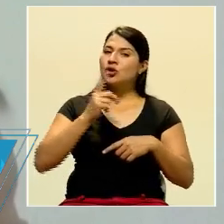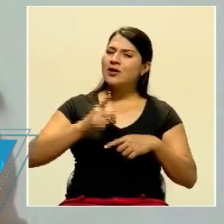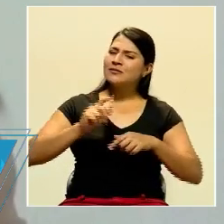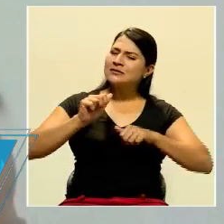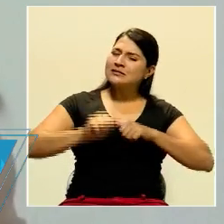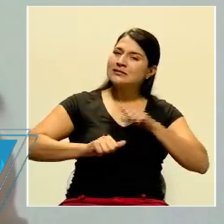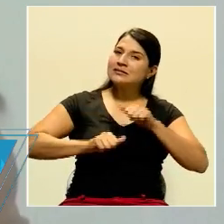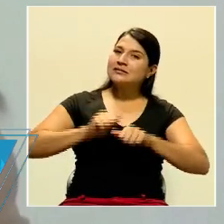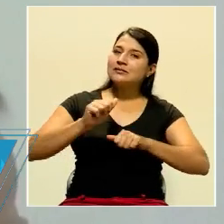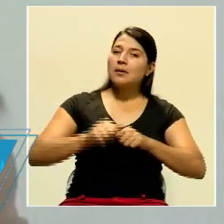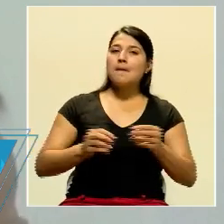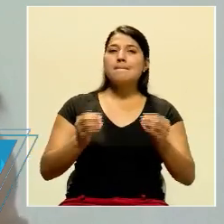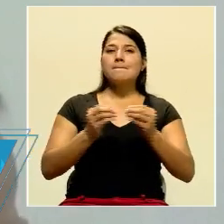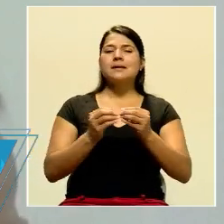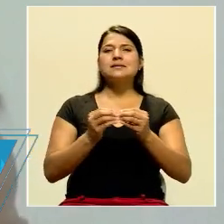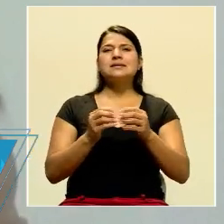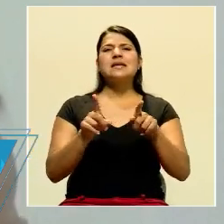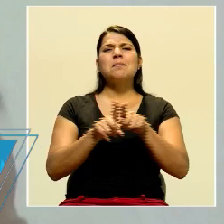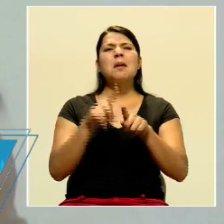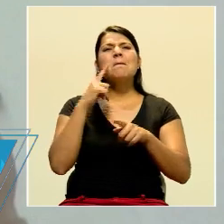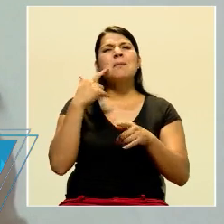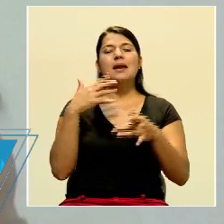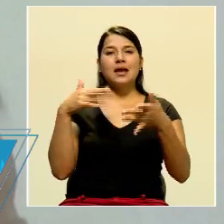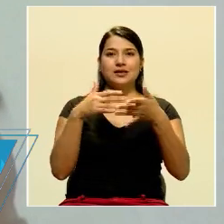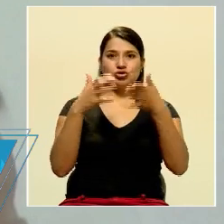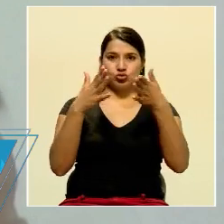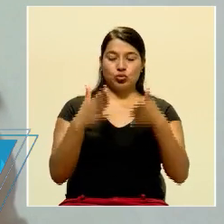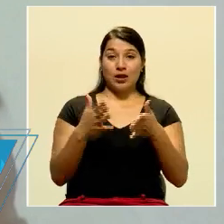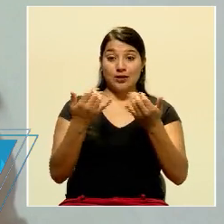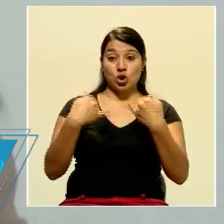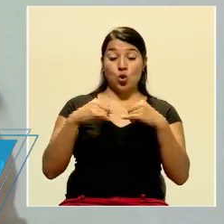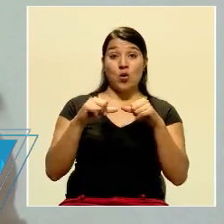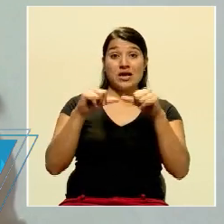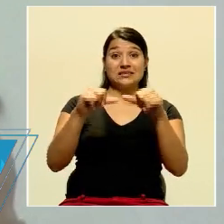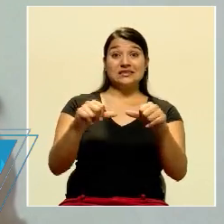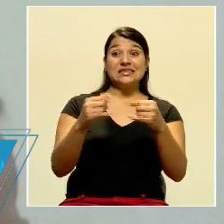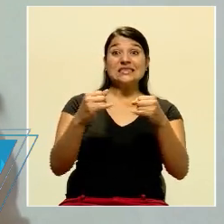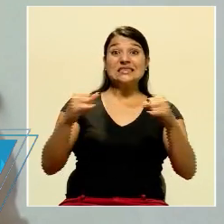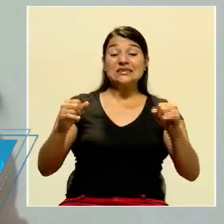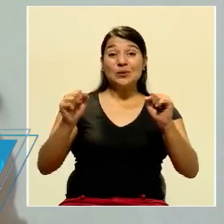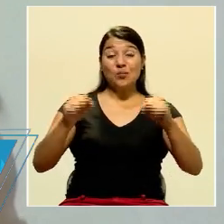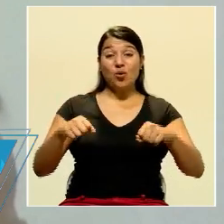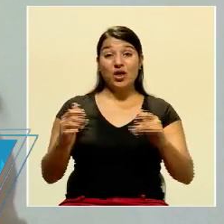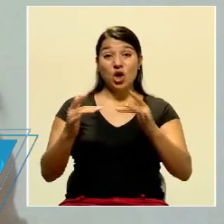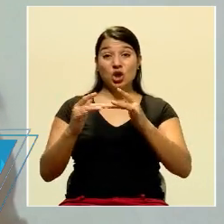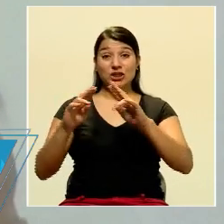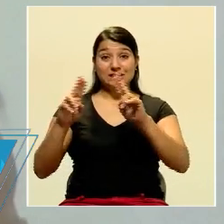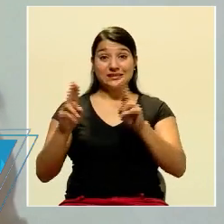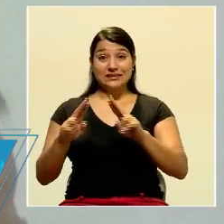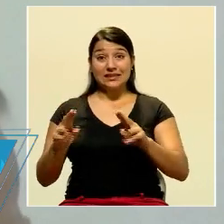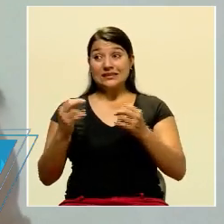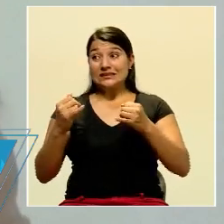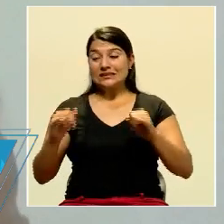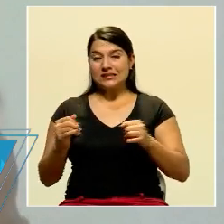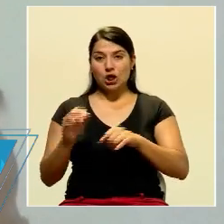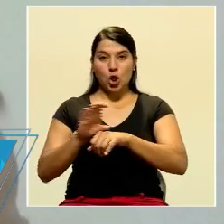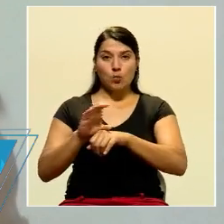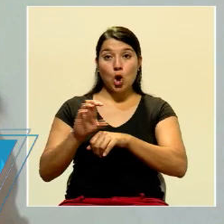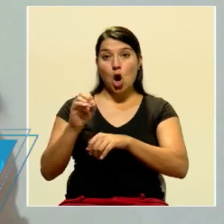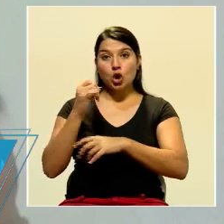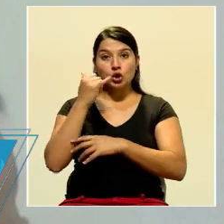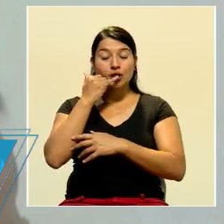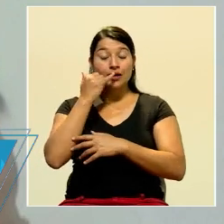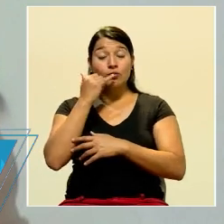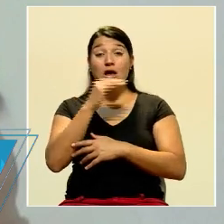redoblar esfuerzos también para los estudiantes que siguen sin esa conectividad y sin esos dispositivos, y